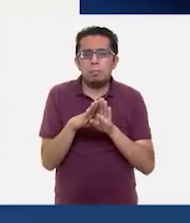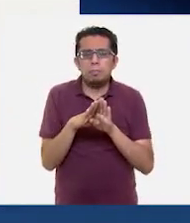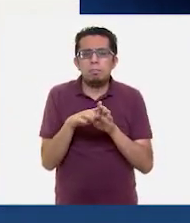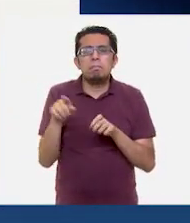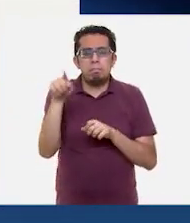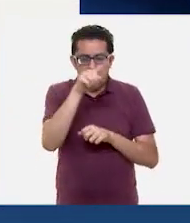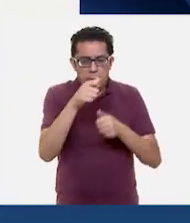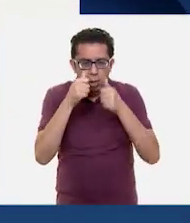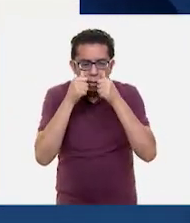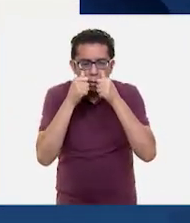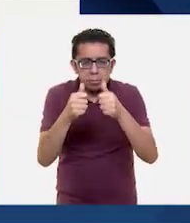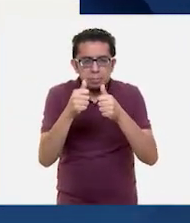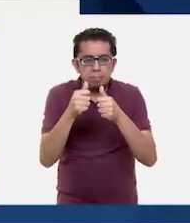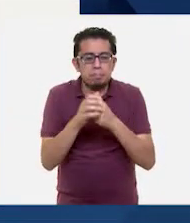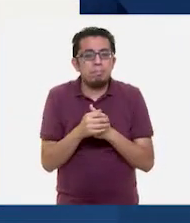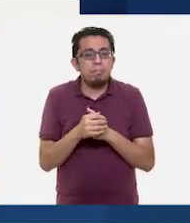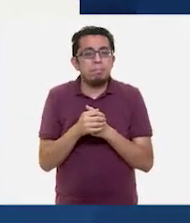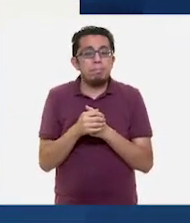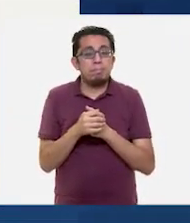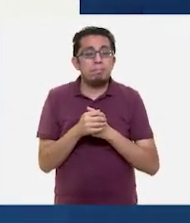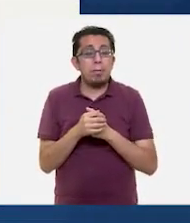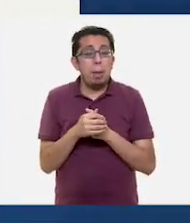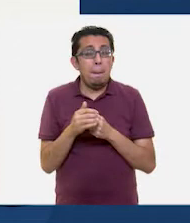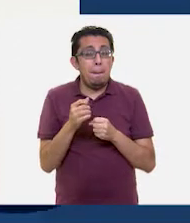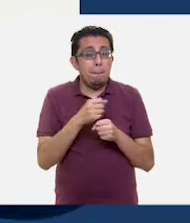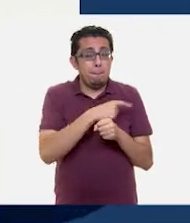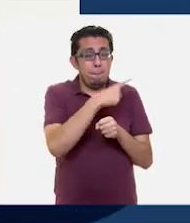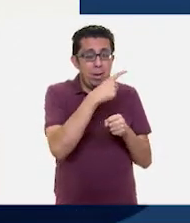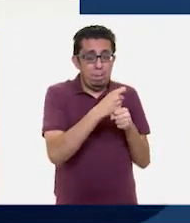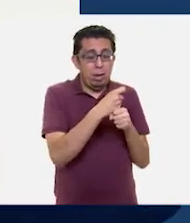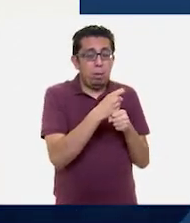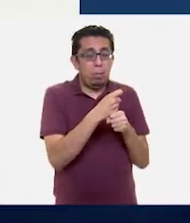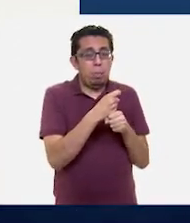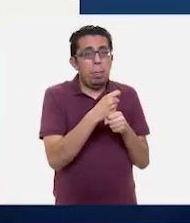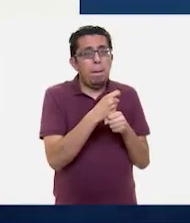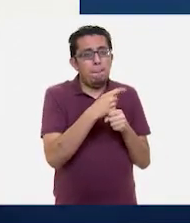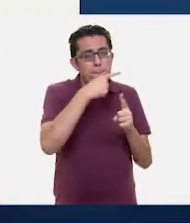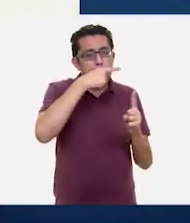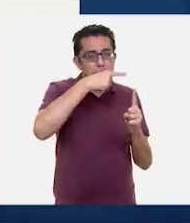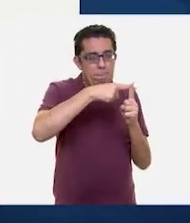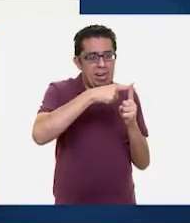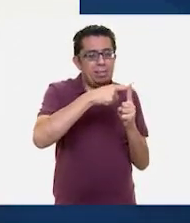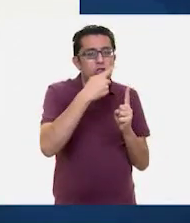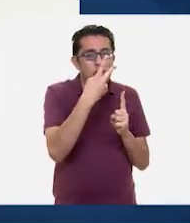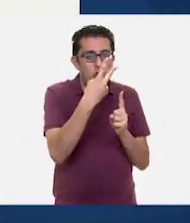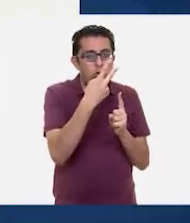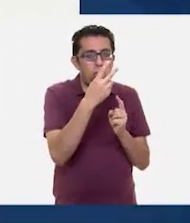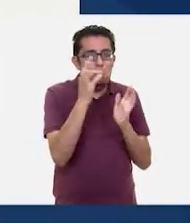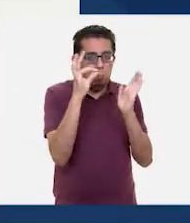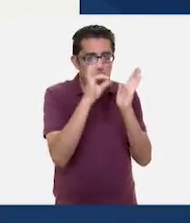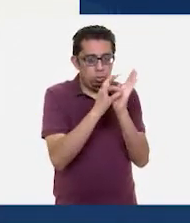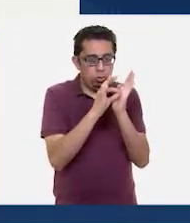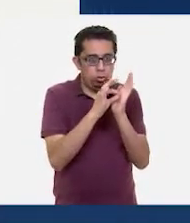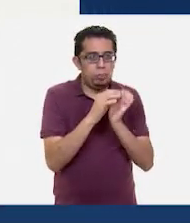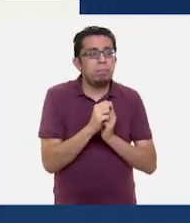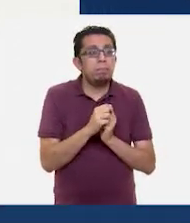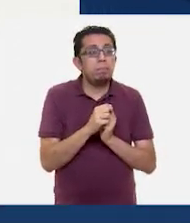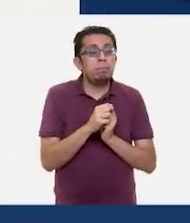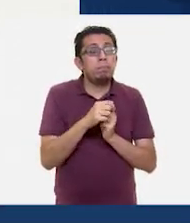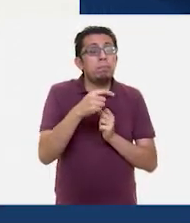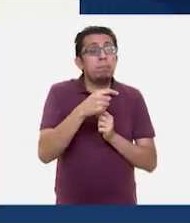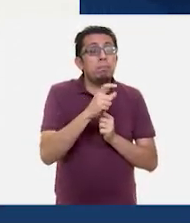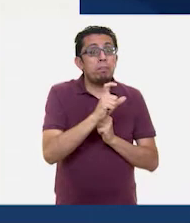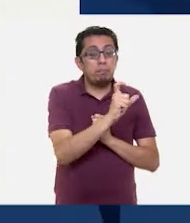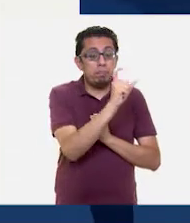Pongan atención. El primer incremento fue 2. Aquí lo tenemos. Para la siguiente